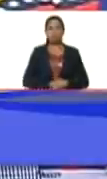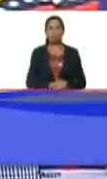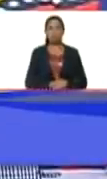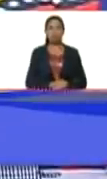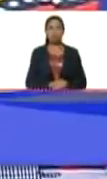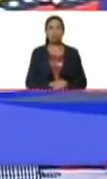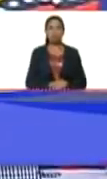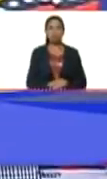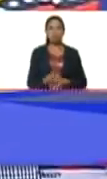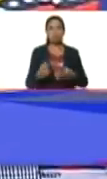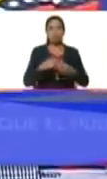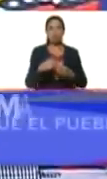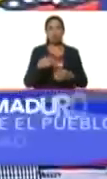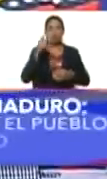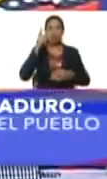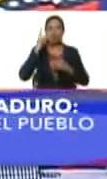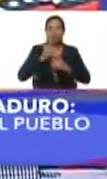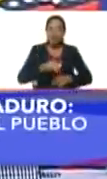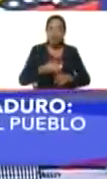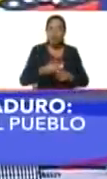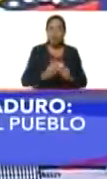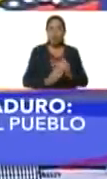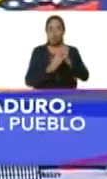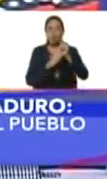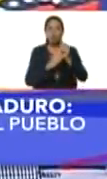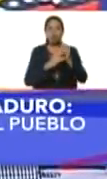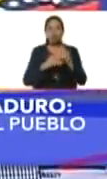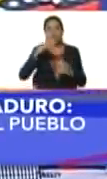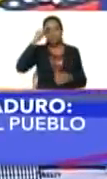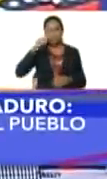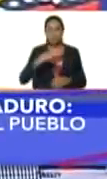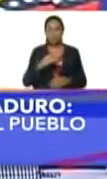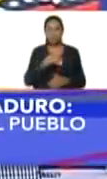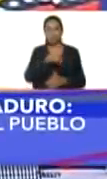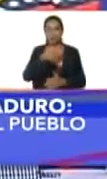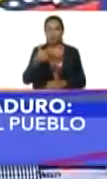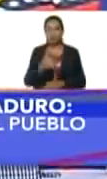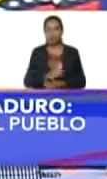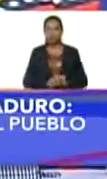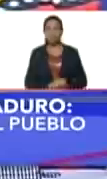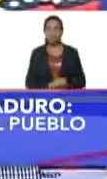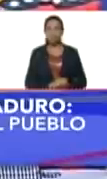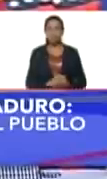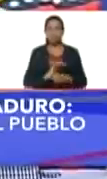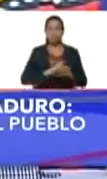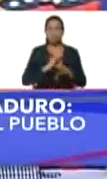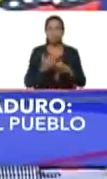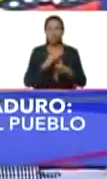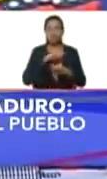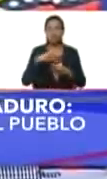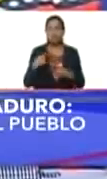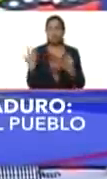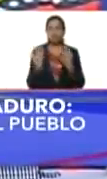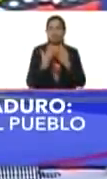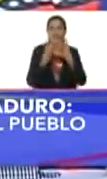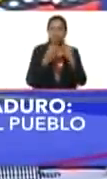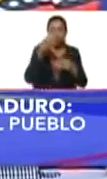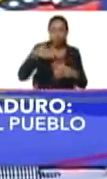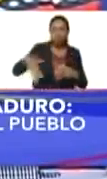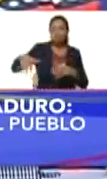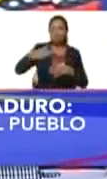Además es la obligación de los líderes militares, de las REDI, de las SODI y las ADI, porque nuestro concepto es la guerra de todo el